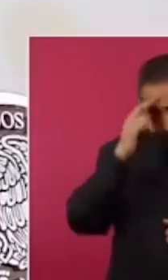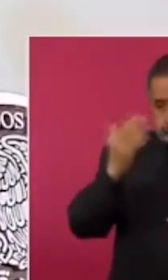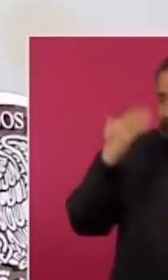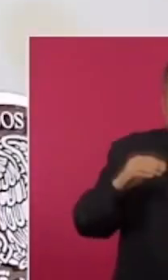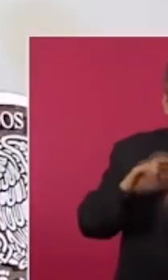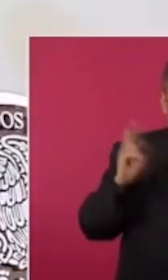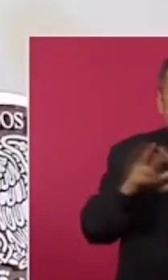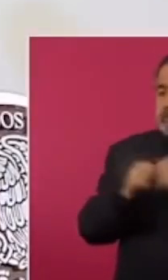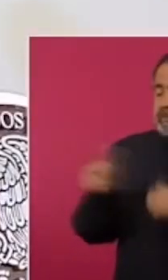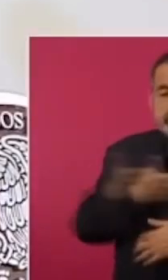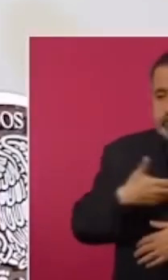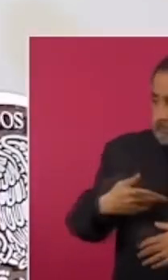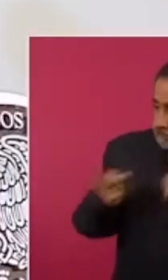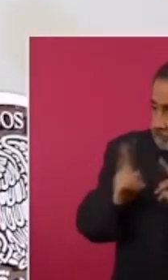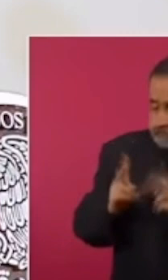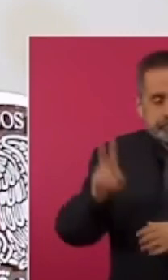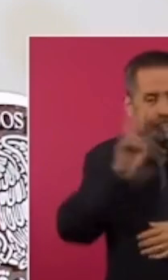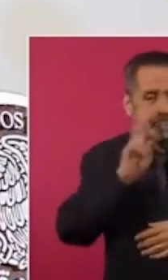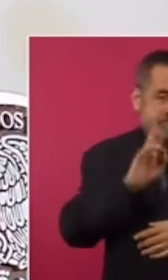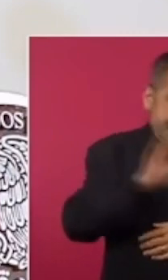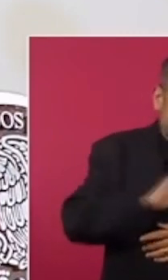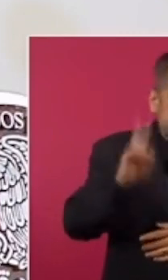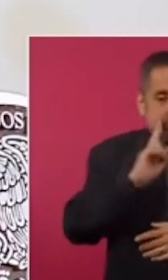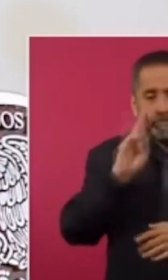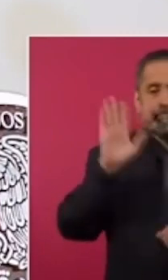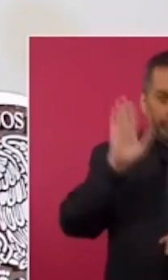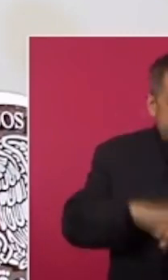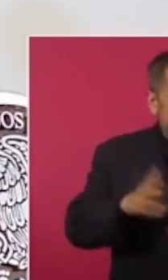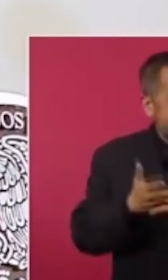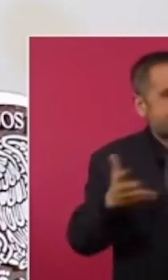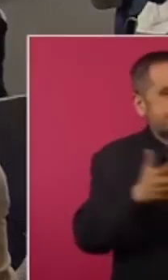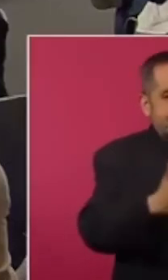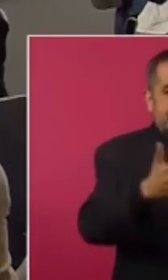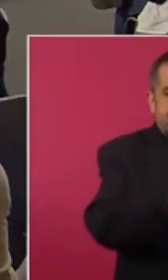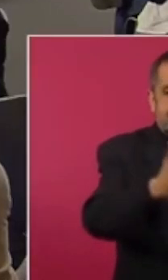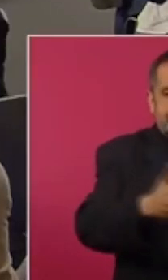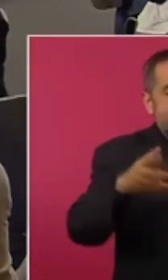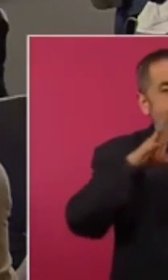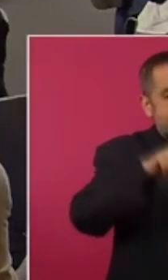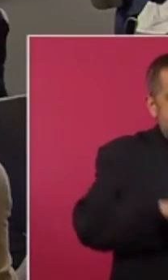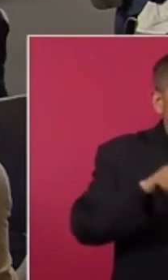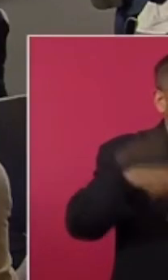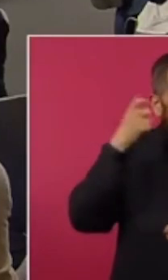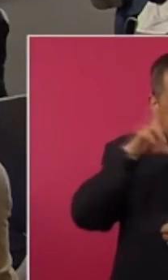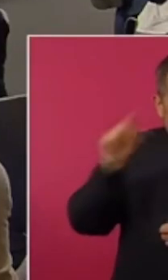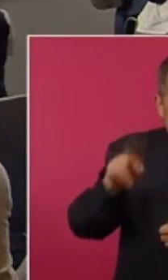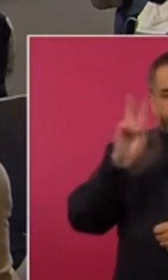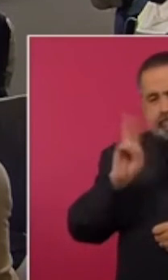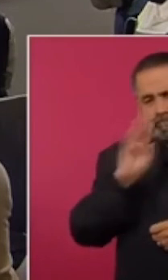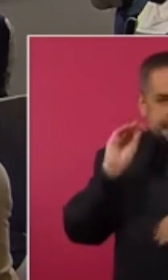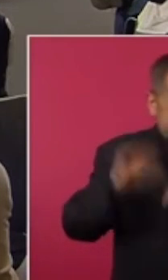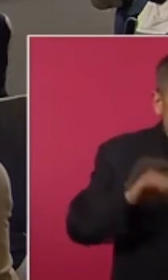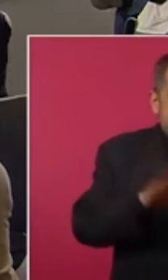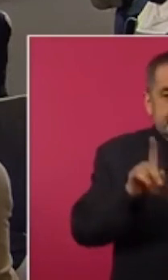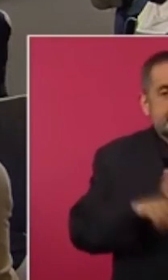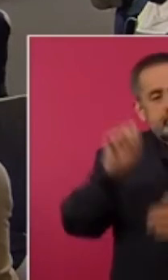señor presidente, se está considerando la posibilidad de ampliar las zonas que habremos de atender en Quintana Roo, sobre todo en la